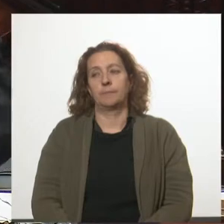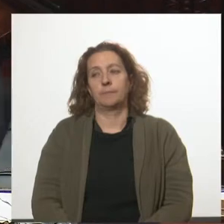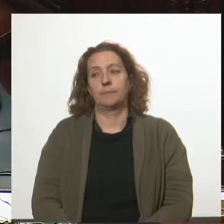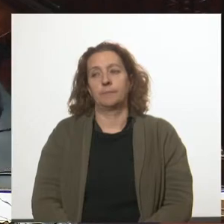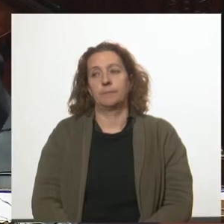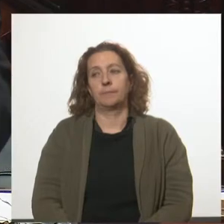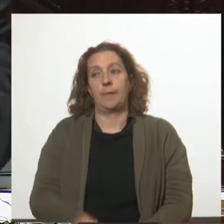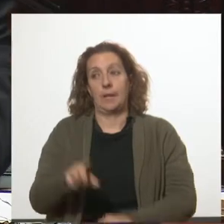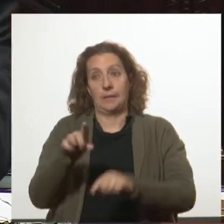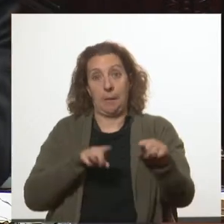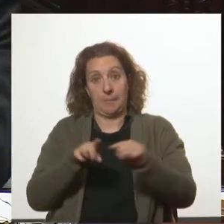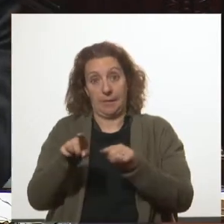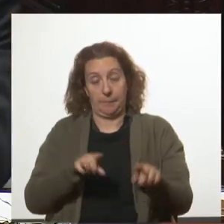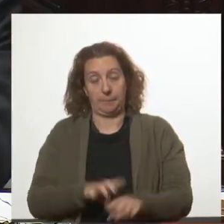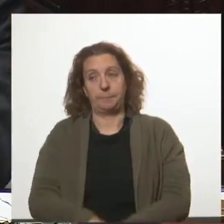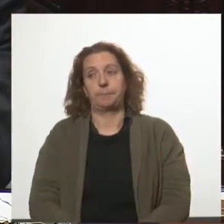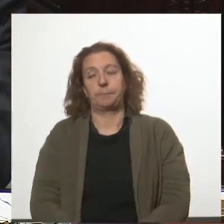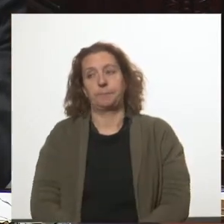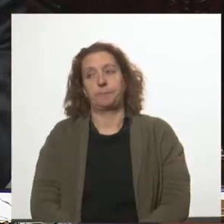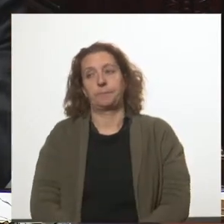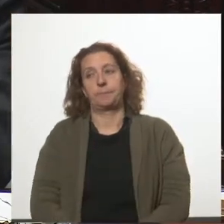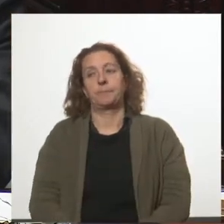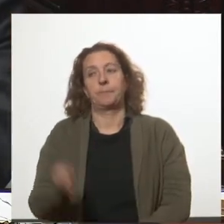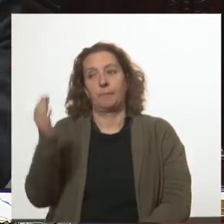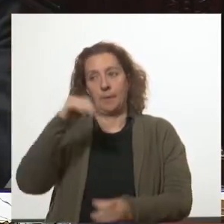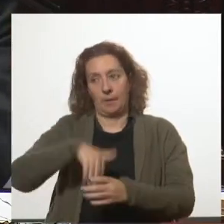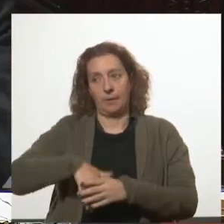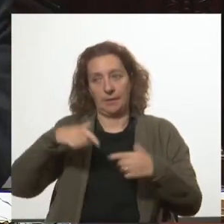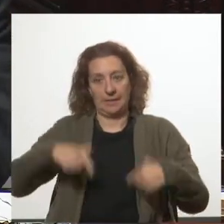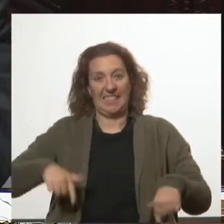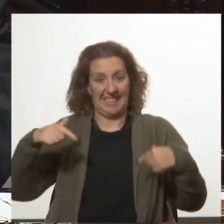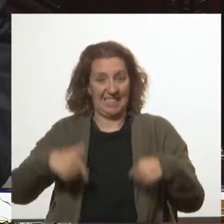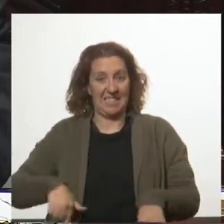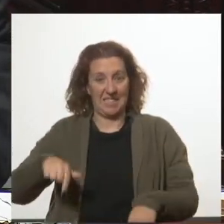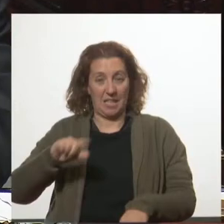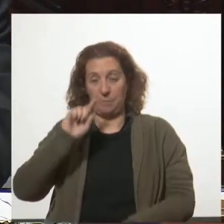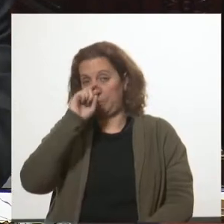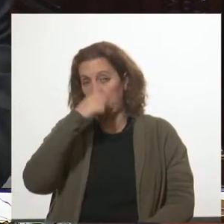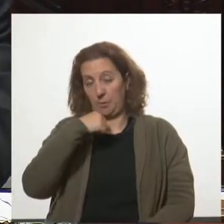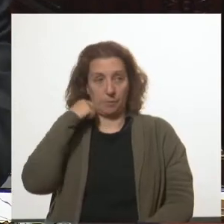el trámite dentro de la intendencia de montevideo